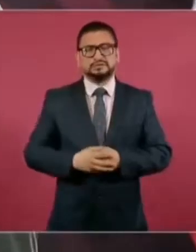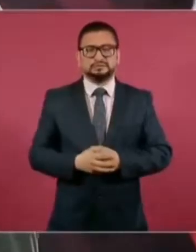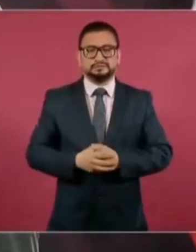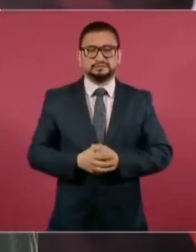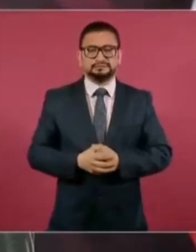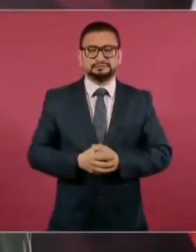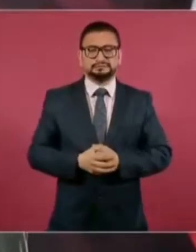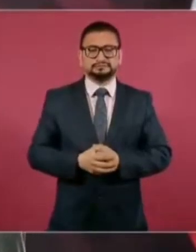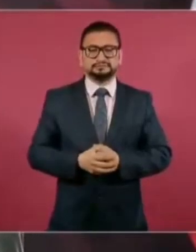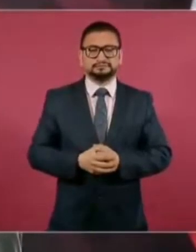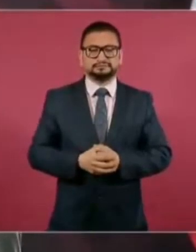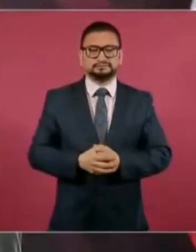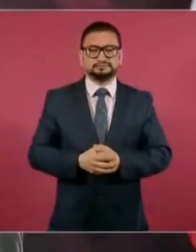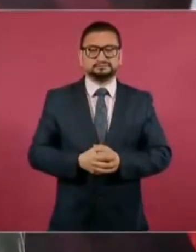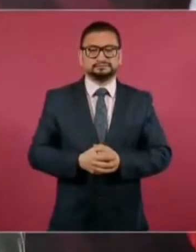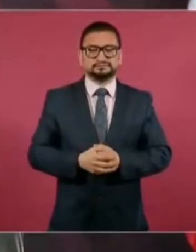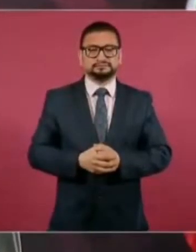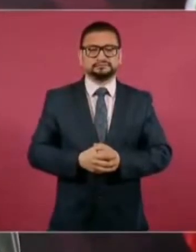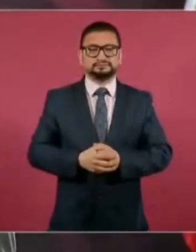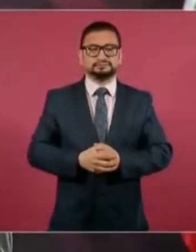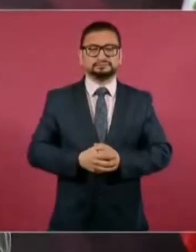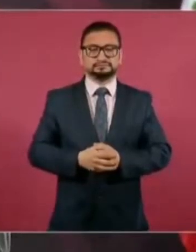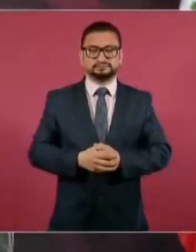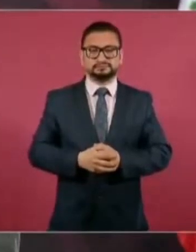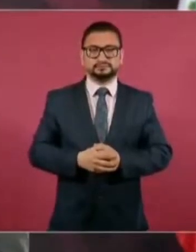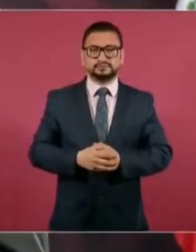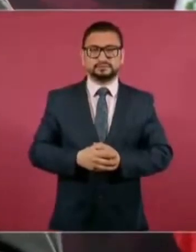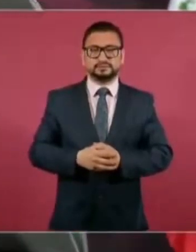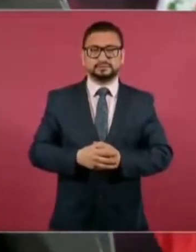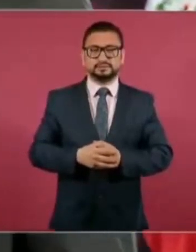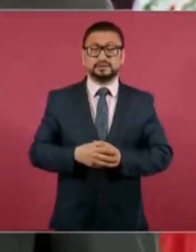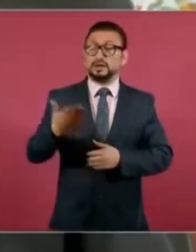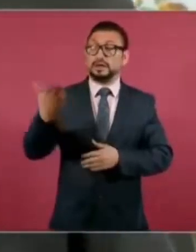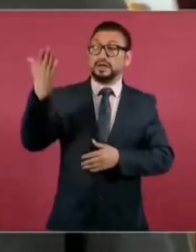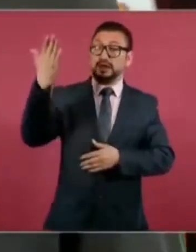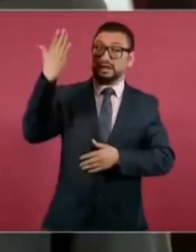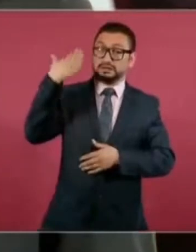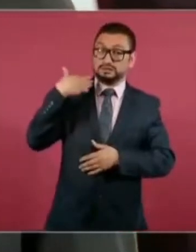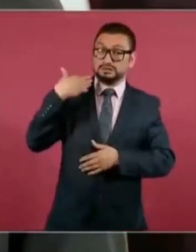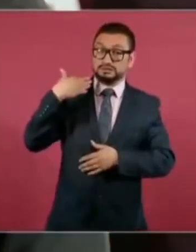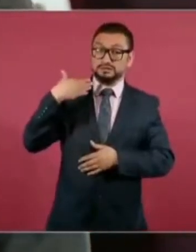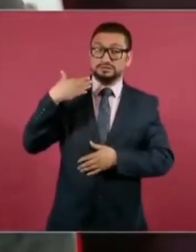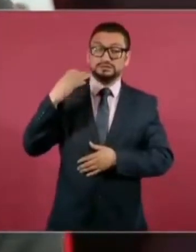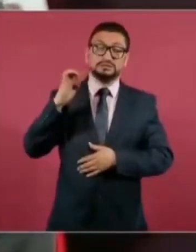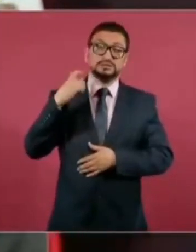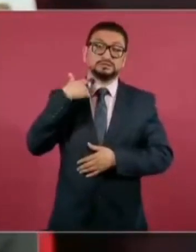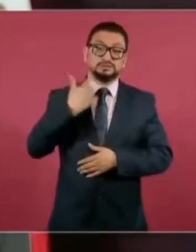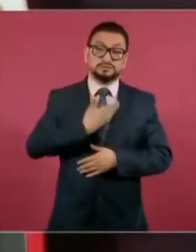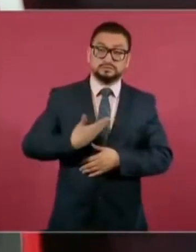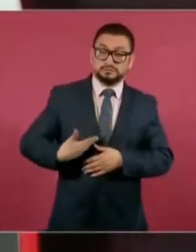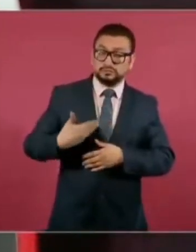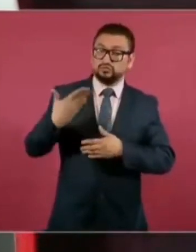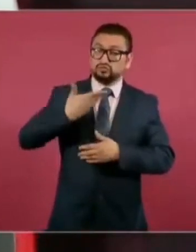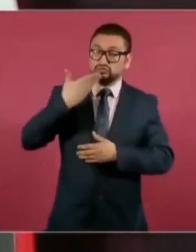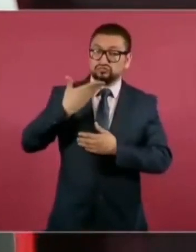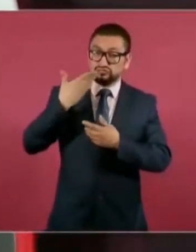de nuestras diferencias con el modelo neoliberal,